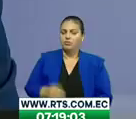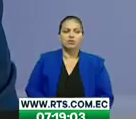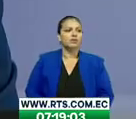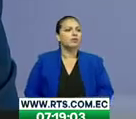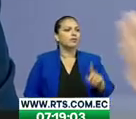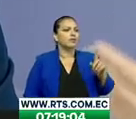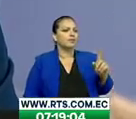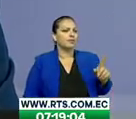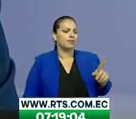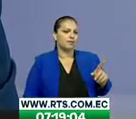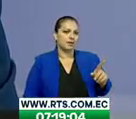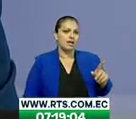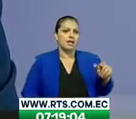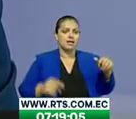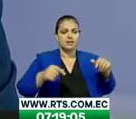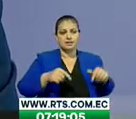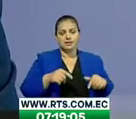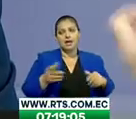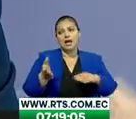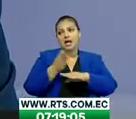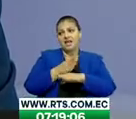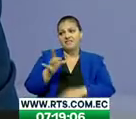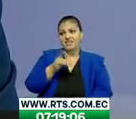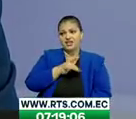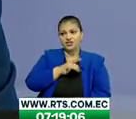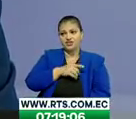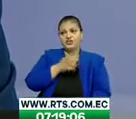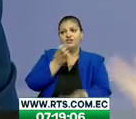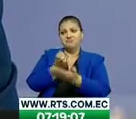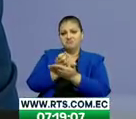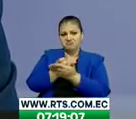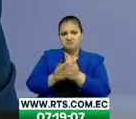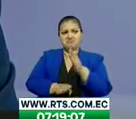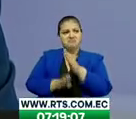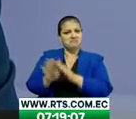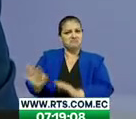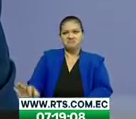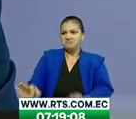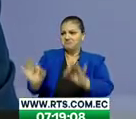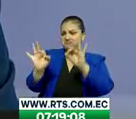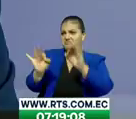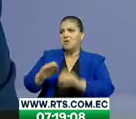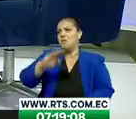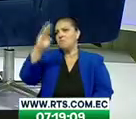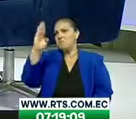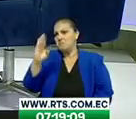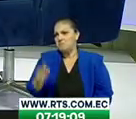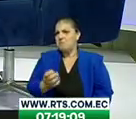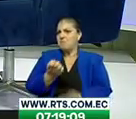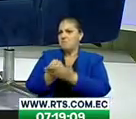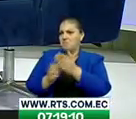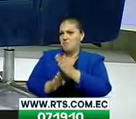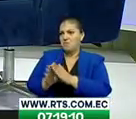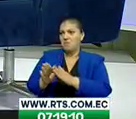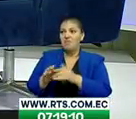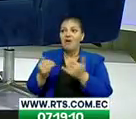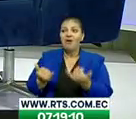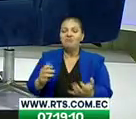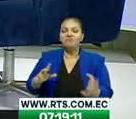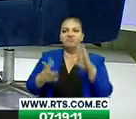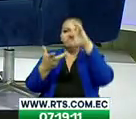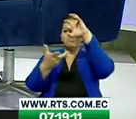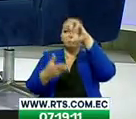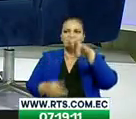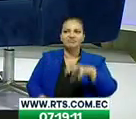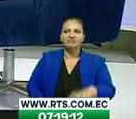región, porque se ha dicho que Chile tenía una economía sólida, que es un referente, al igual que Brasil, para la región, pero estamos viendo, por un